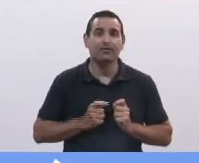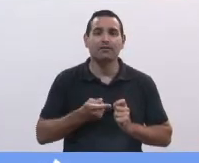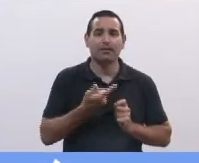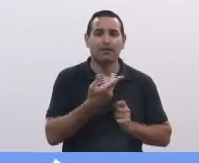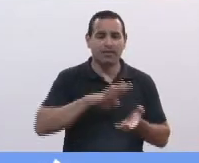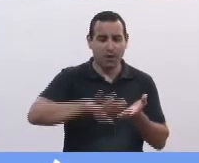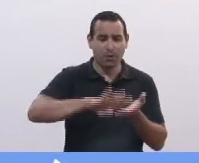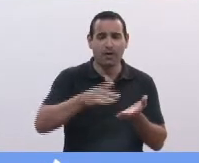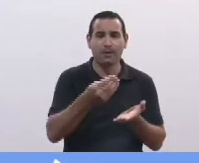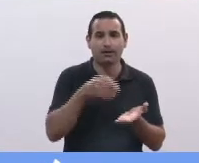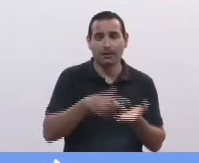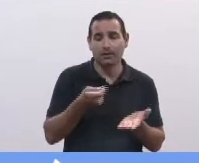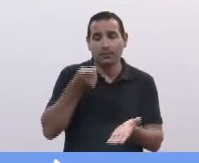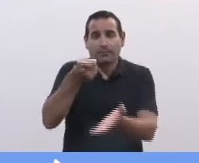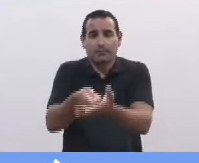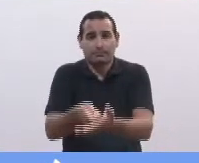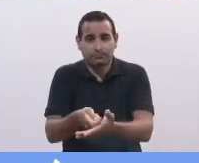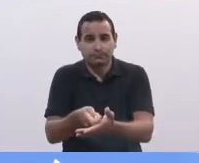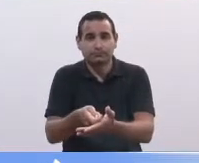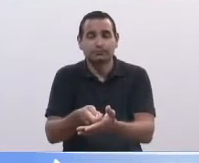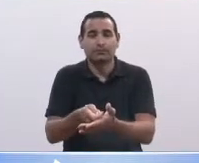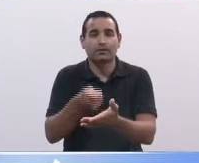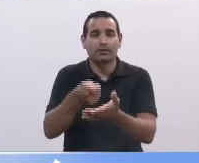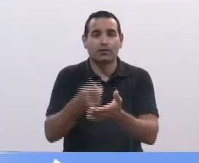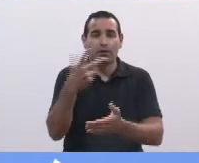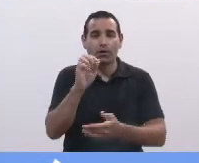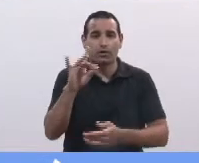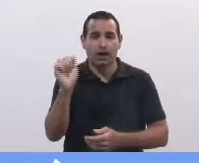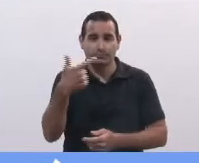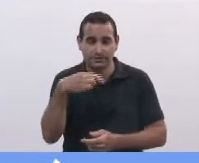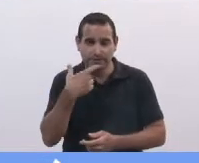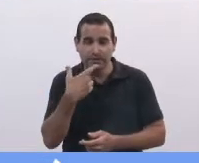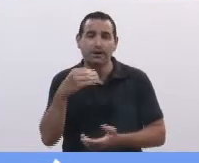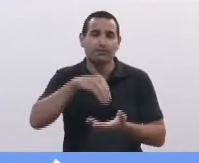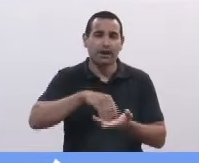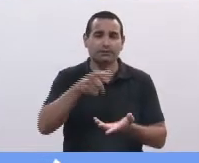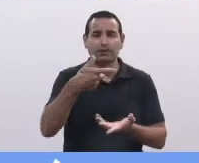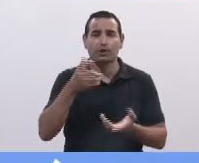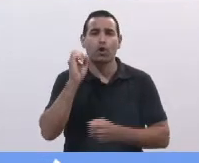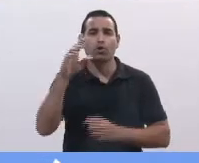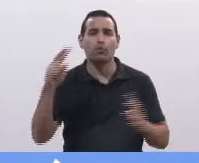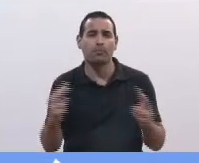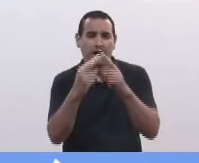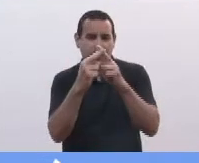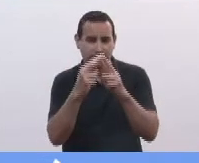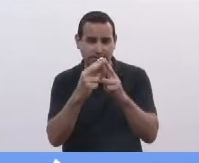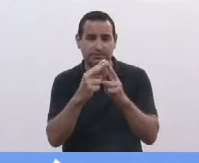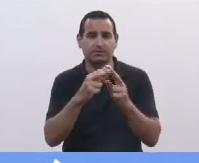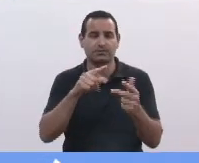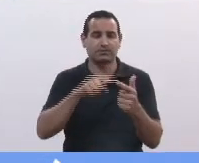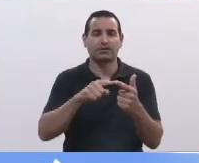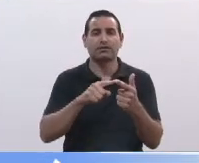parte se usó para pagar los holdouts, que eran deudas que no se habían pagado anteriormente, el Club de París, que eran deudas que no se habían